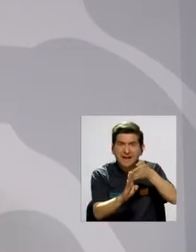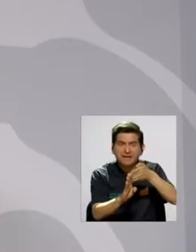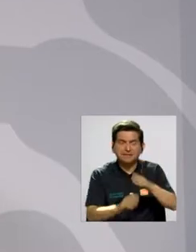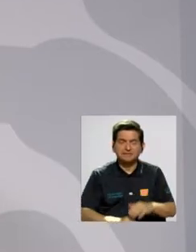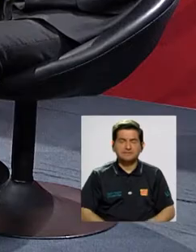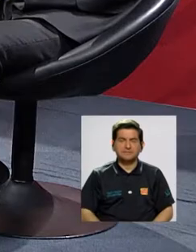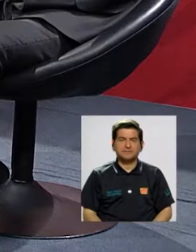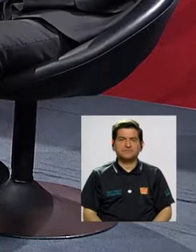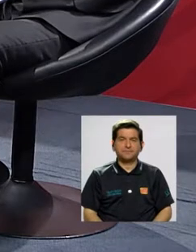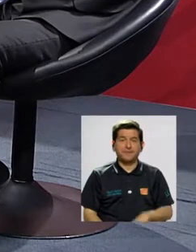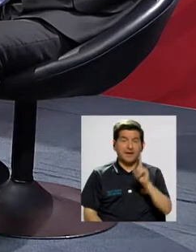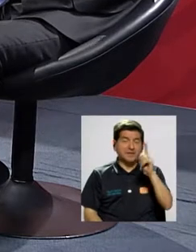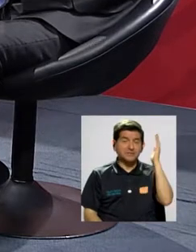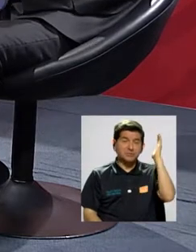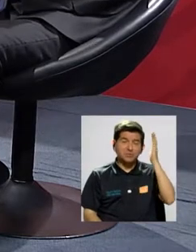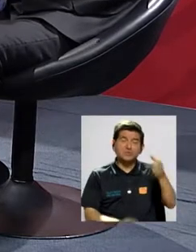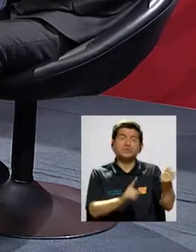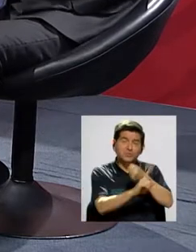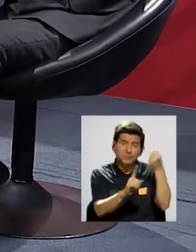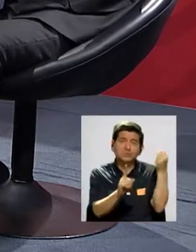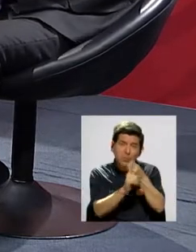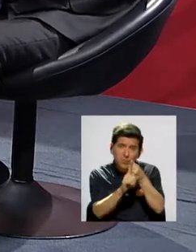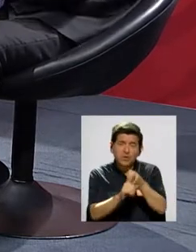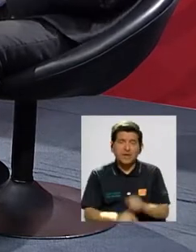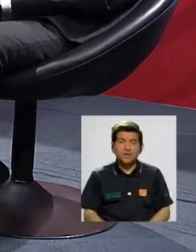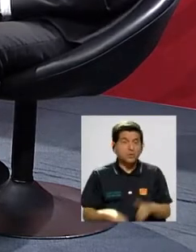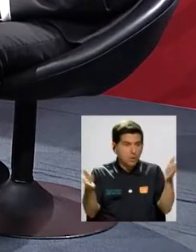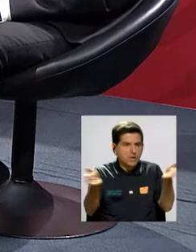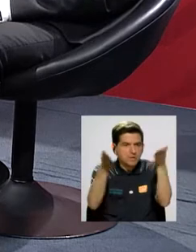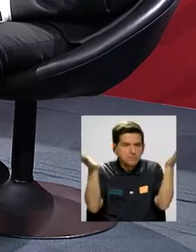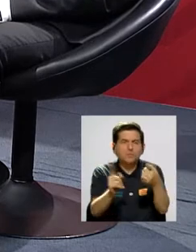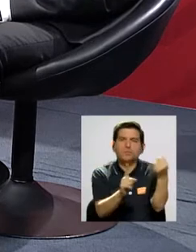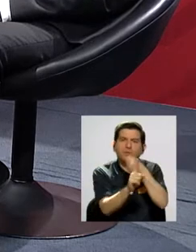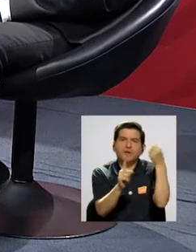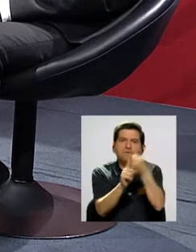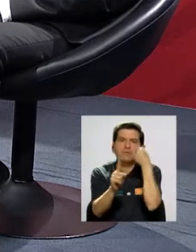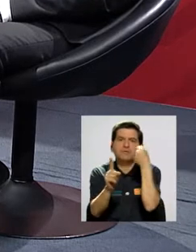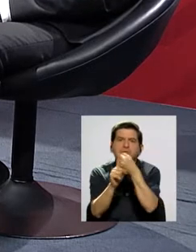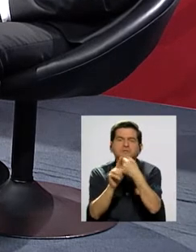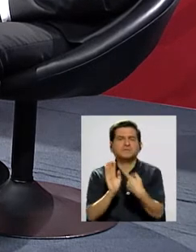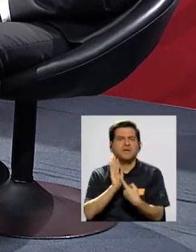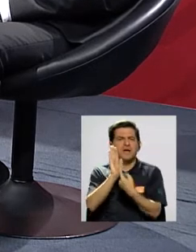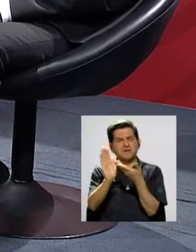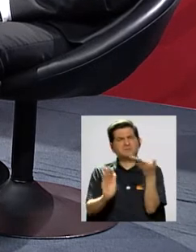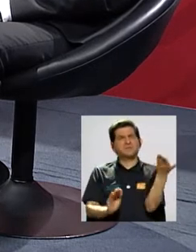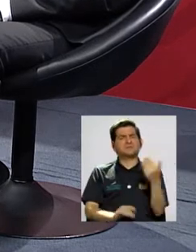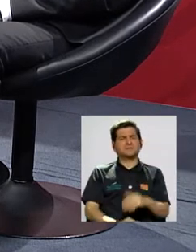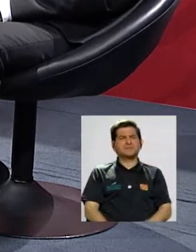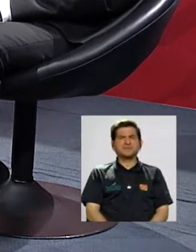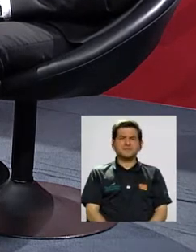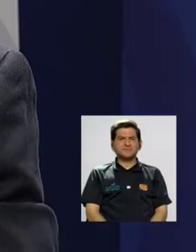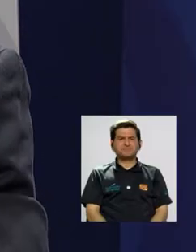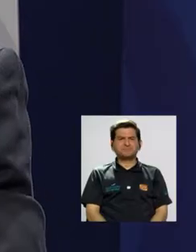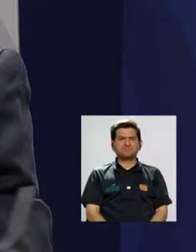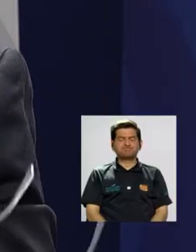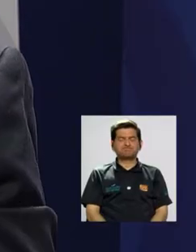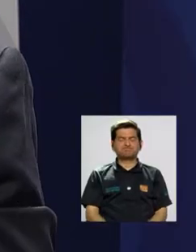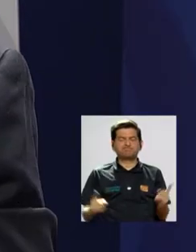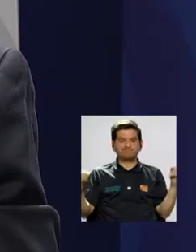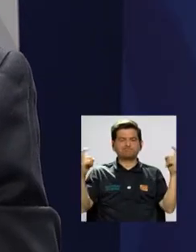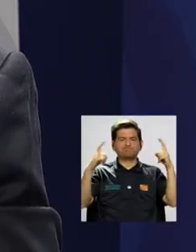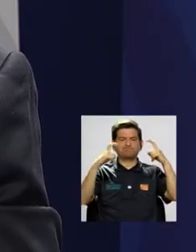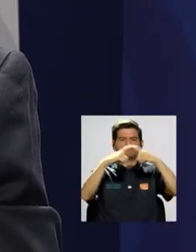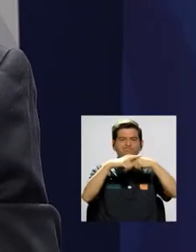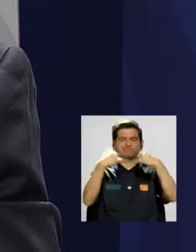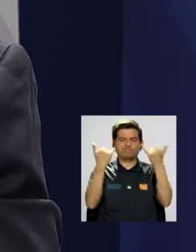discurso violento y violentador, nos muestran efectivamente la complejidad de esto que